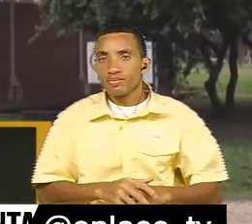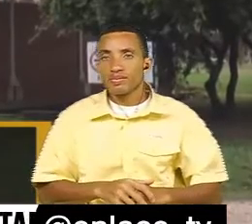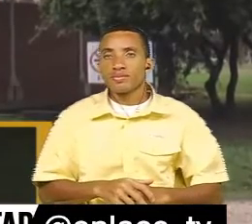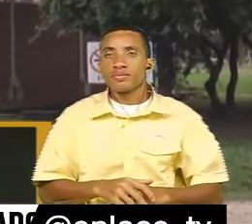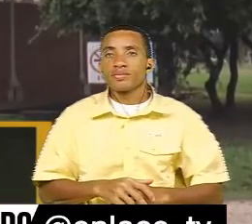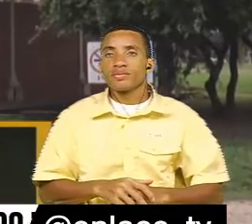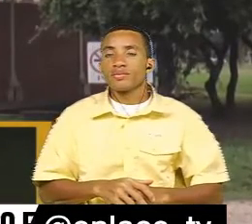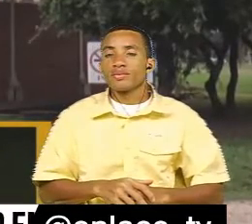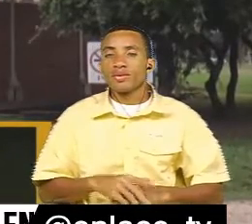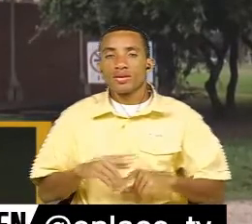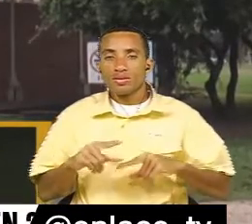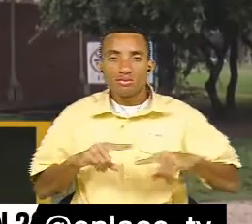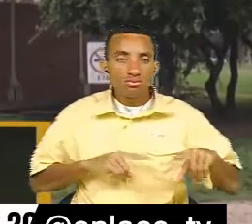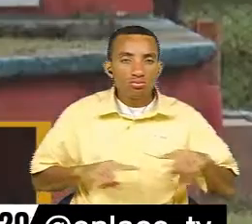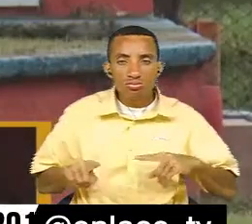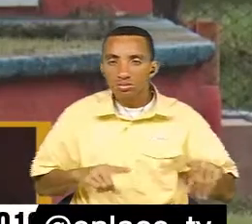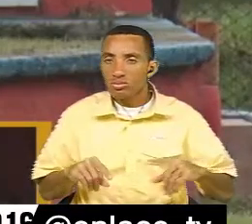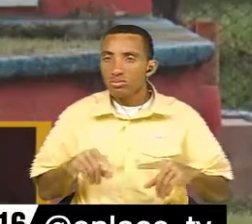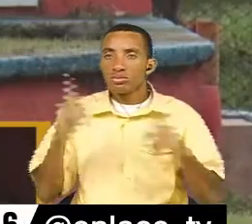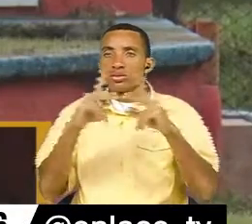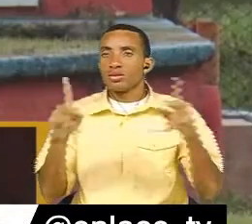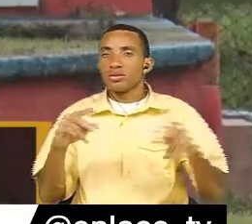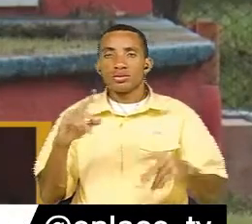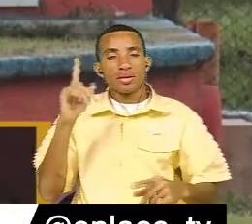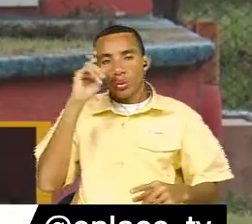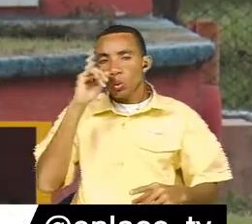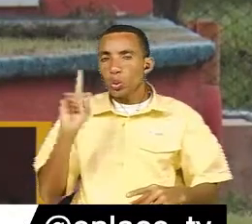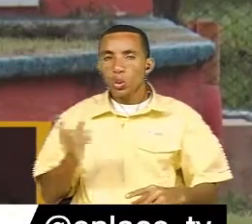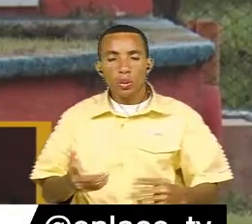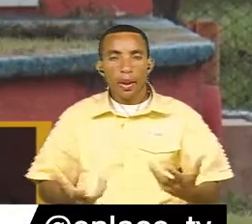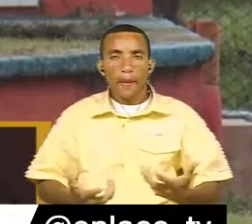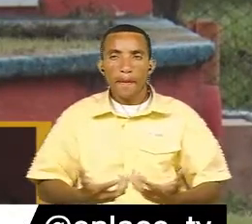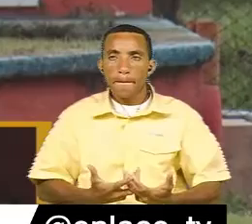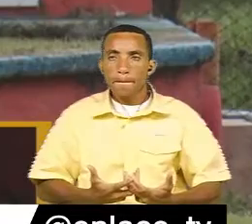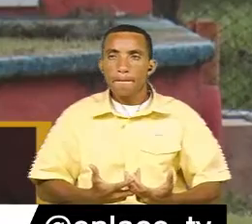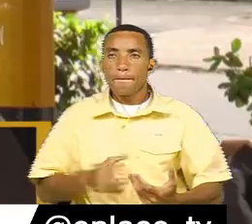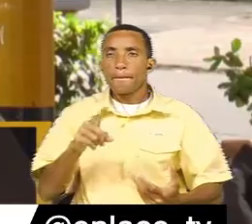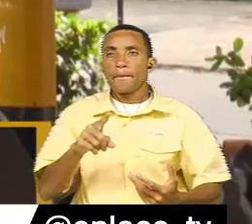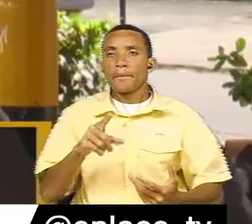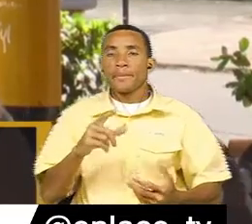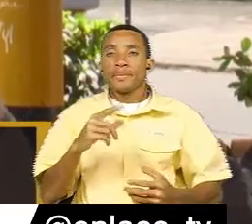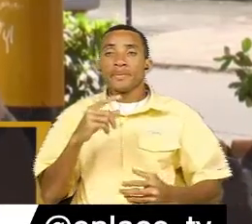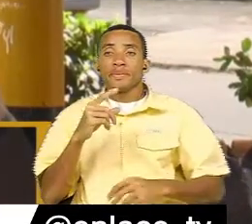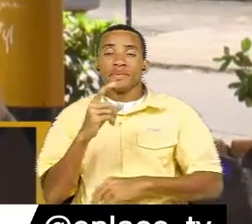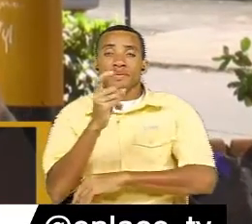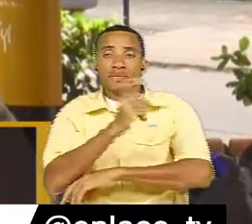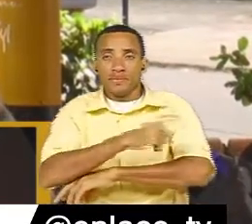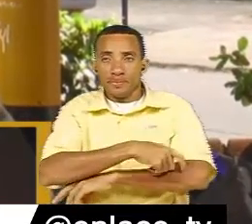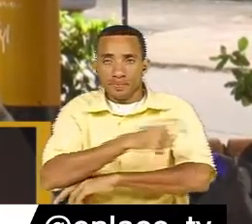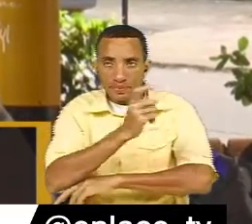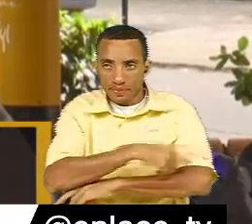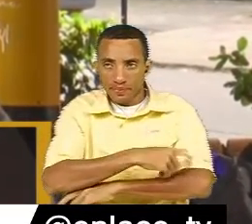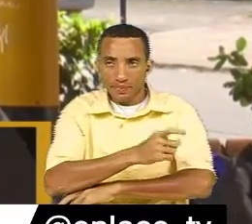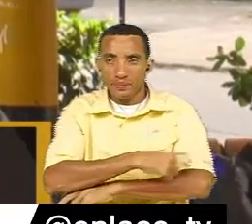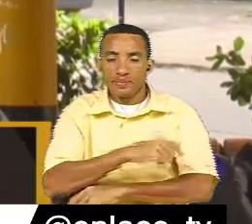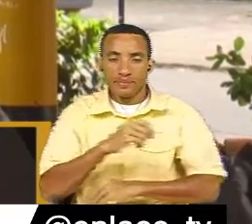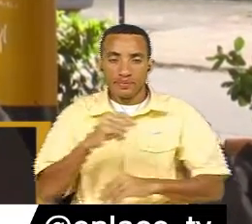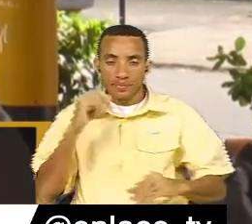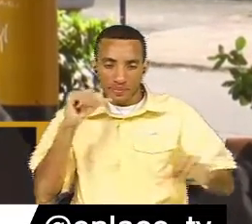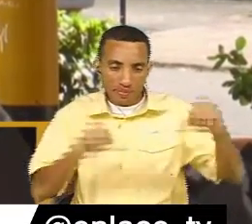la inoperancia, porque personas que no conocen de la área petroquímica llegaron a Ferticol y parece